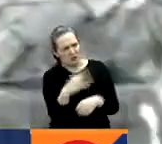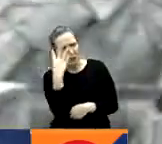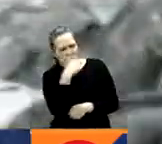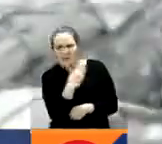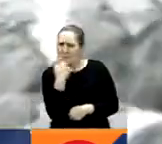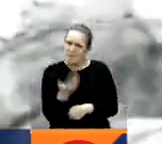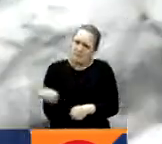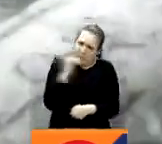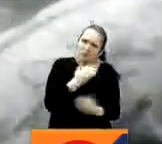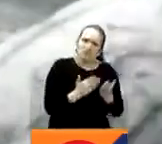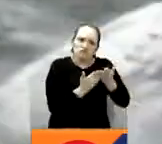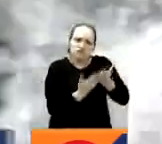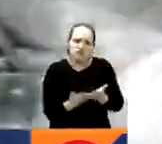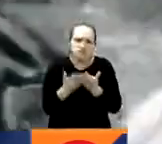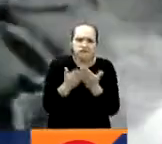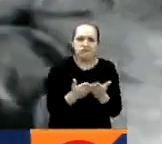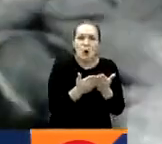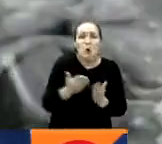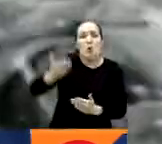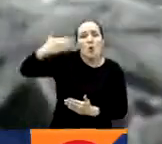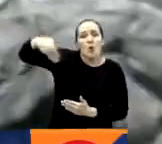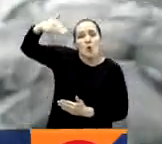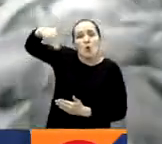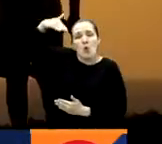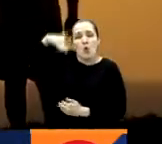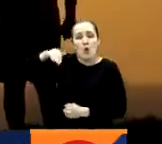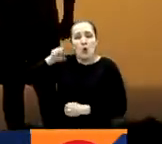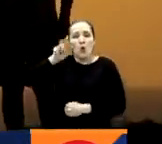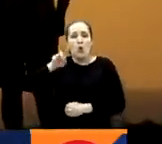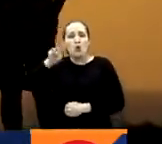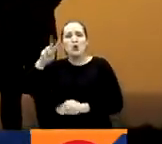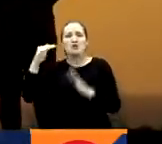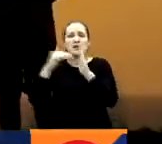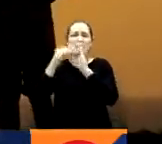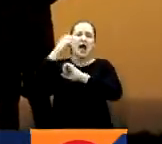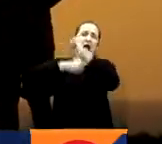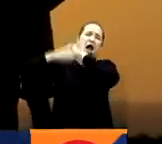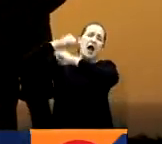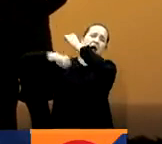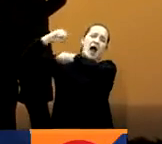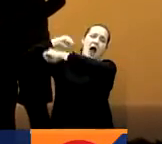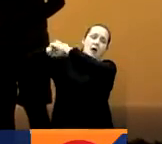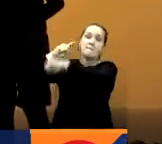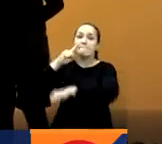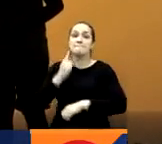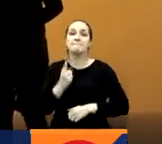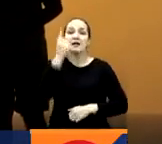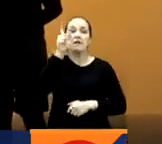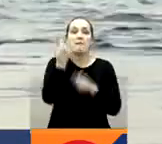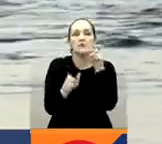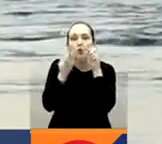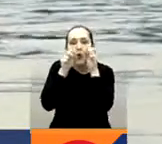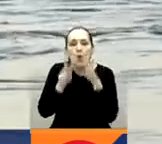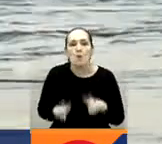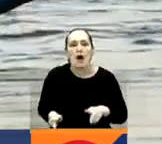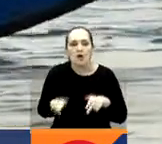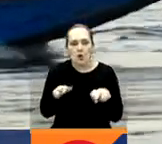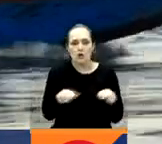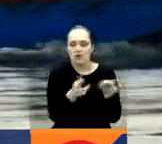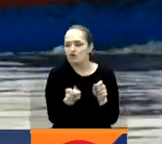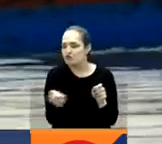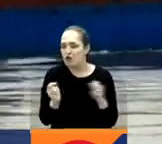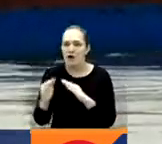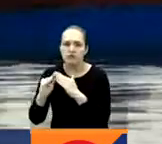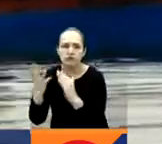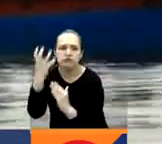el momento para hacerlo. Hace 12.000 años aparecieron las primeras personas que vivieron alrededor de este río, el cual ha sido importante